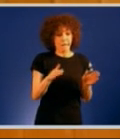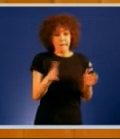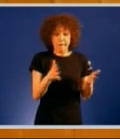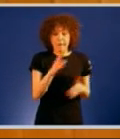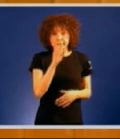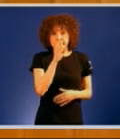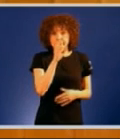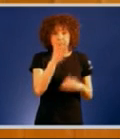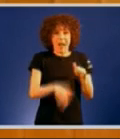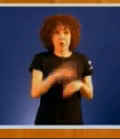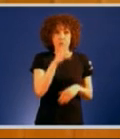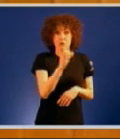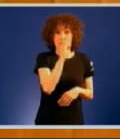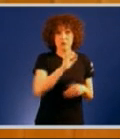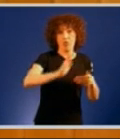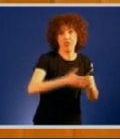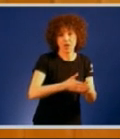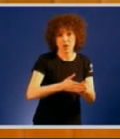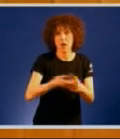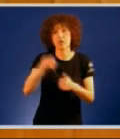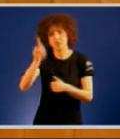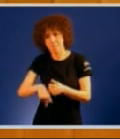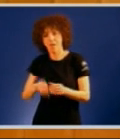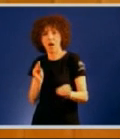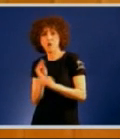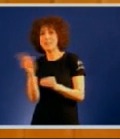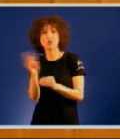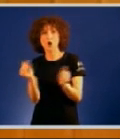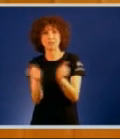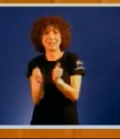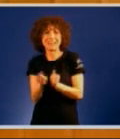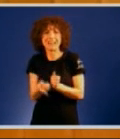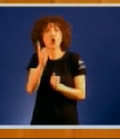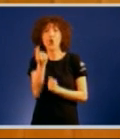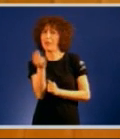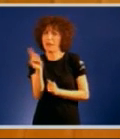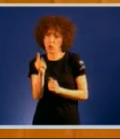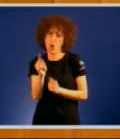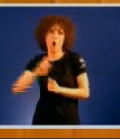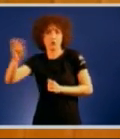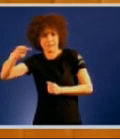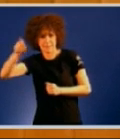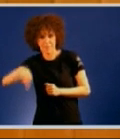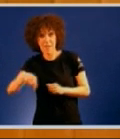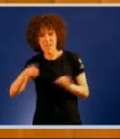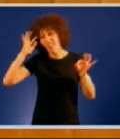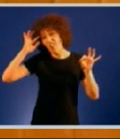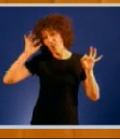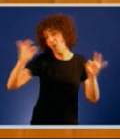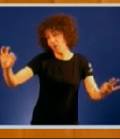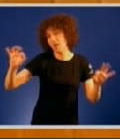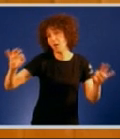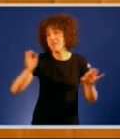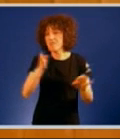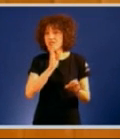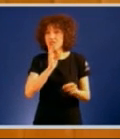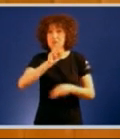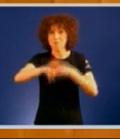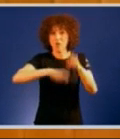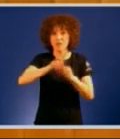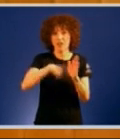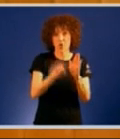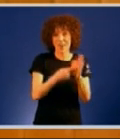apertura, axudas non materiais, non só as económicas, e obviamente pois esa introducción desa modificación